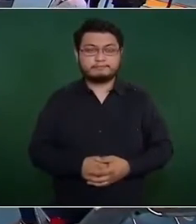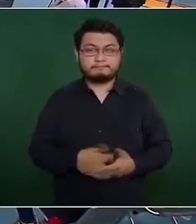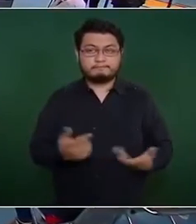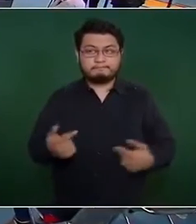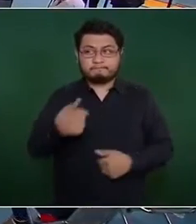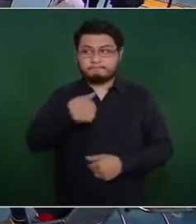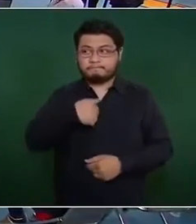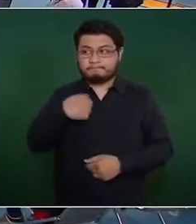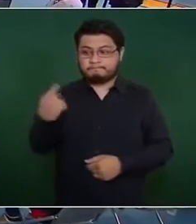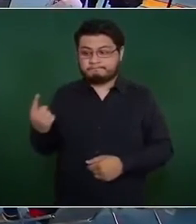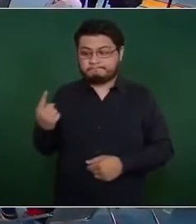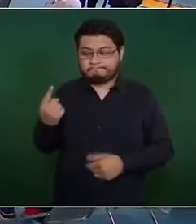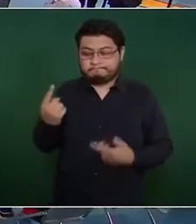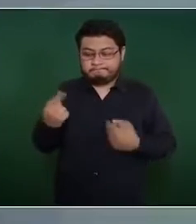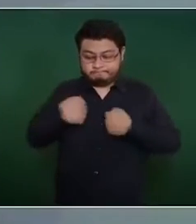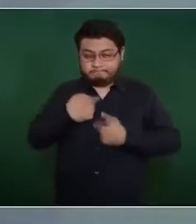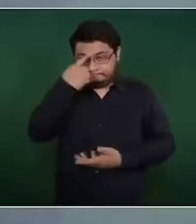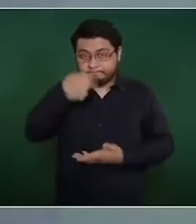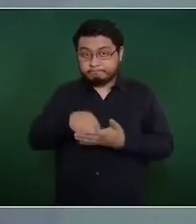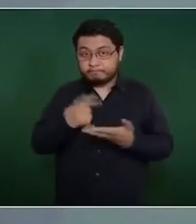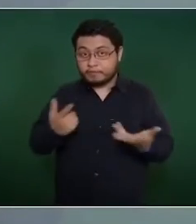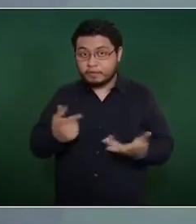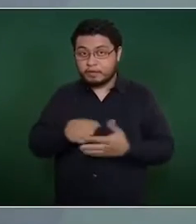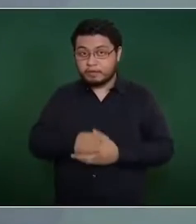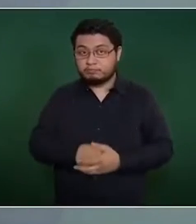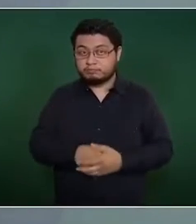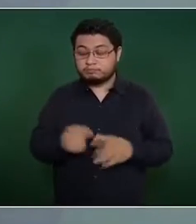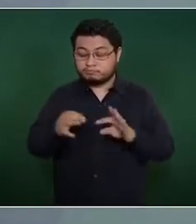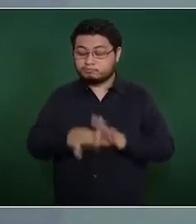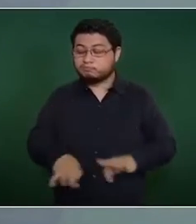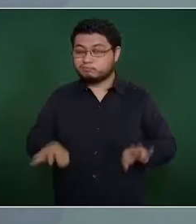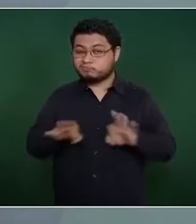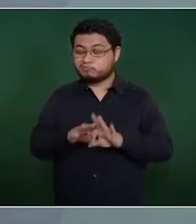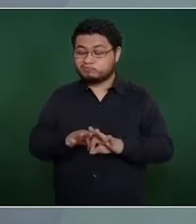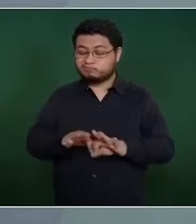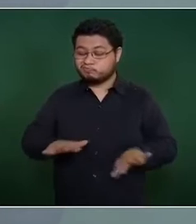pues yo sostengo que hace falta la reforma